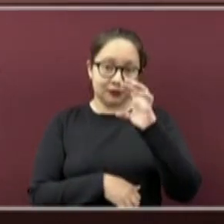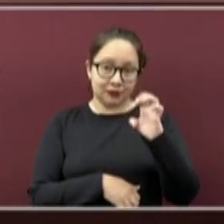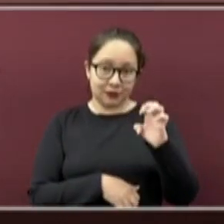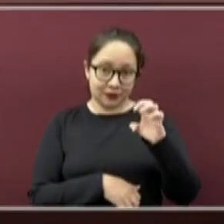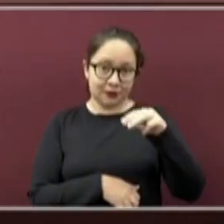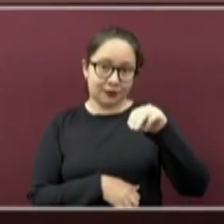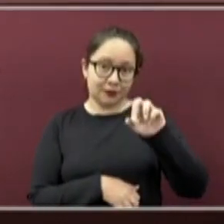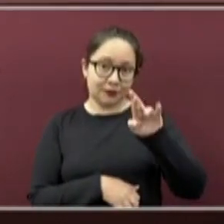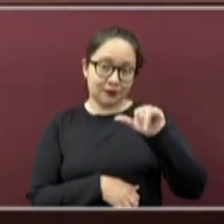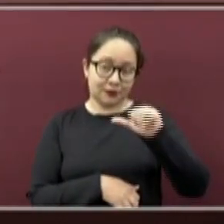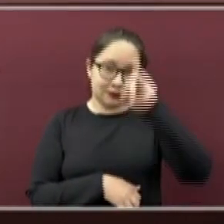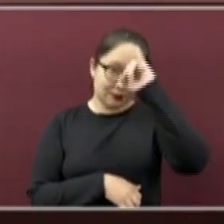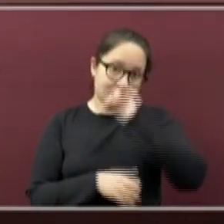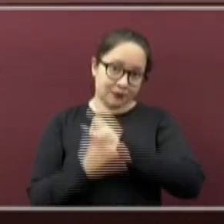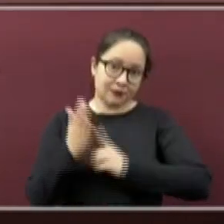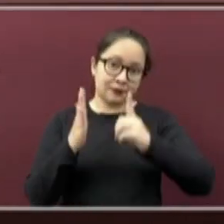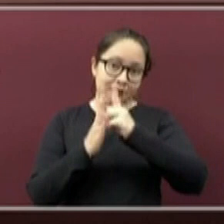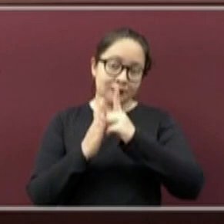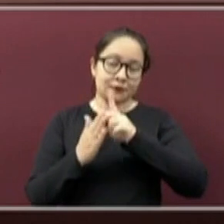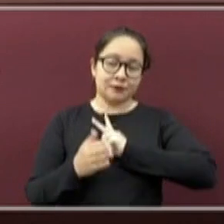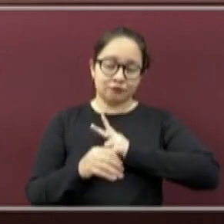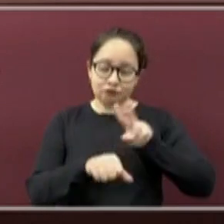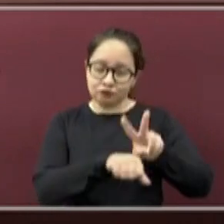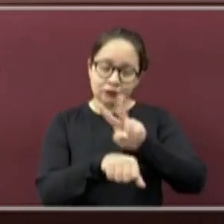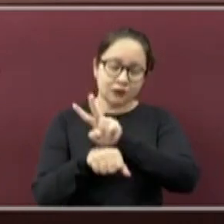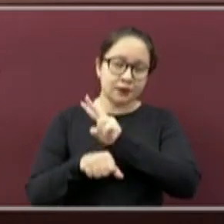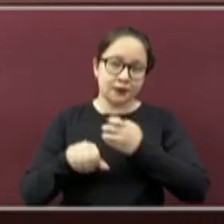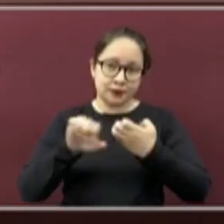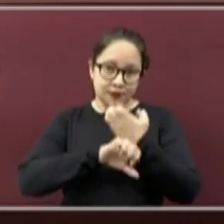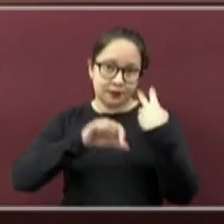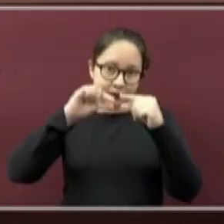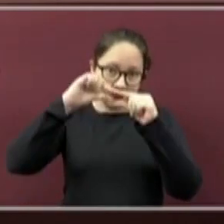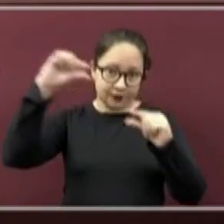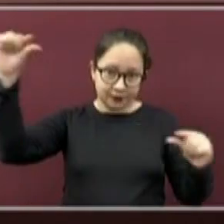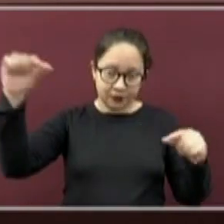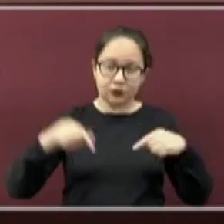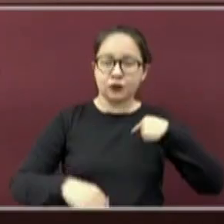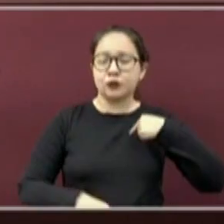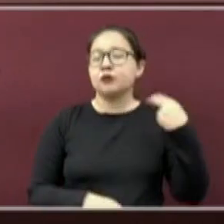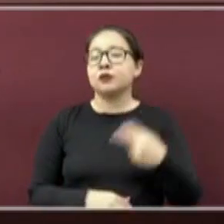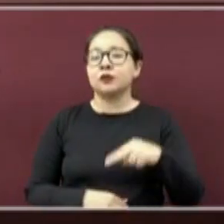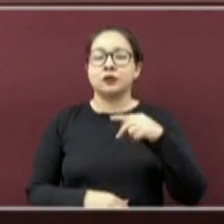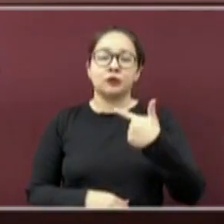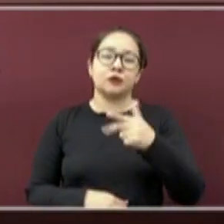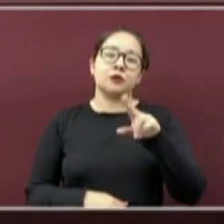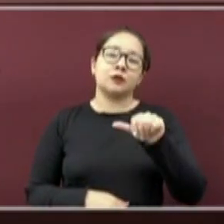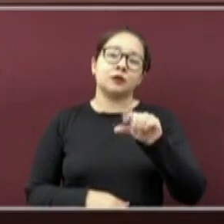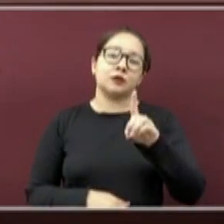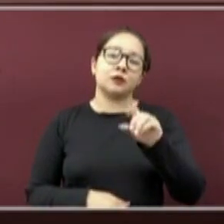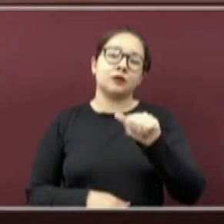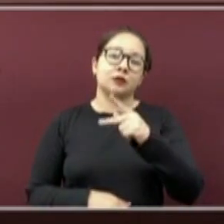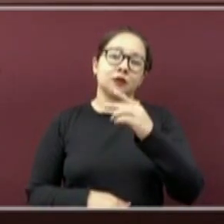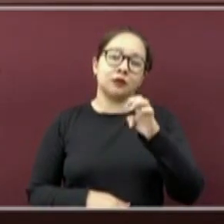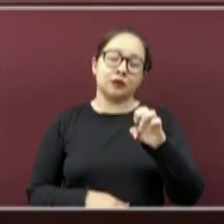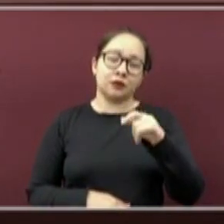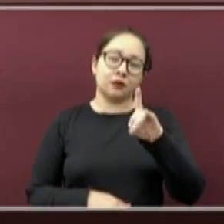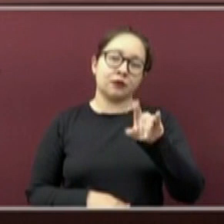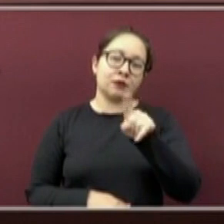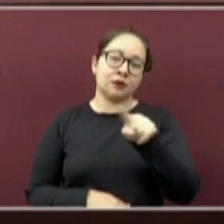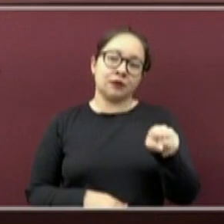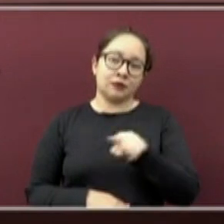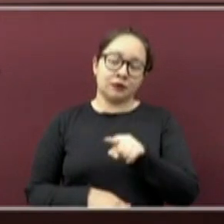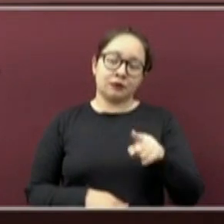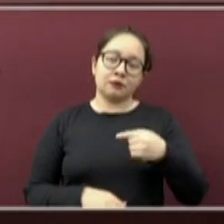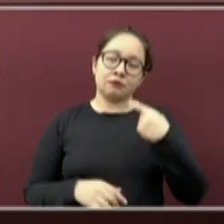de Vigilancia Epidemiológica en el Estado, y les habla Guadalupe Díaz del Castillo Flores, para presentarles el panorama actual